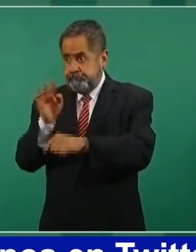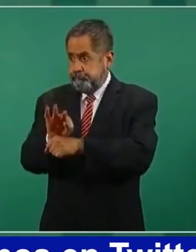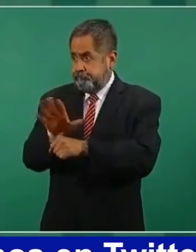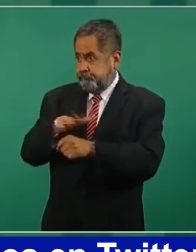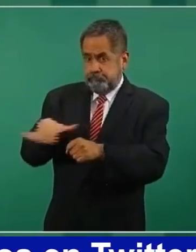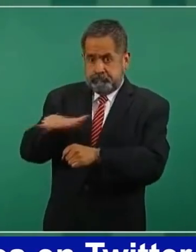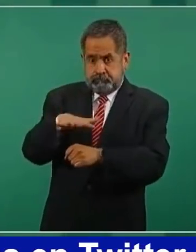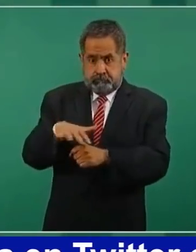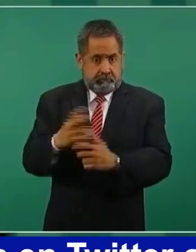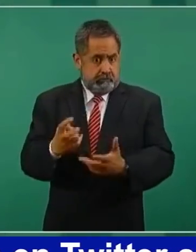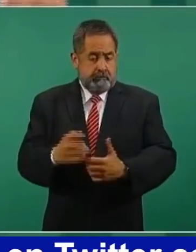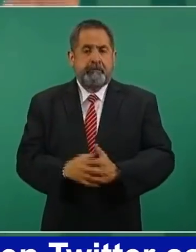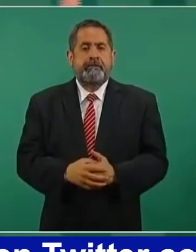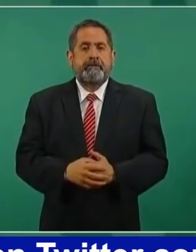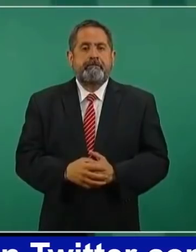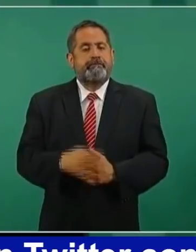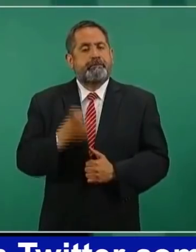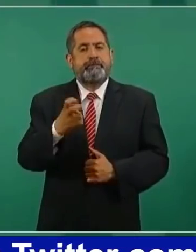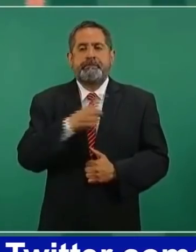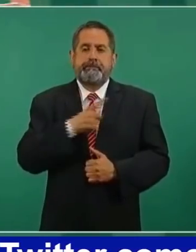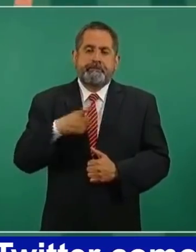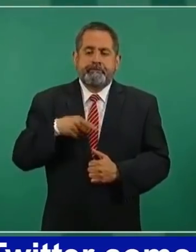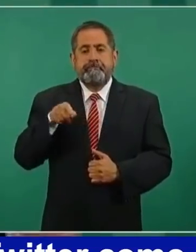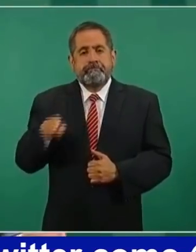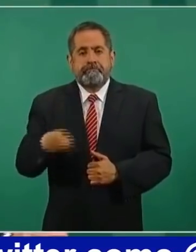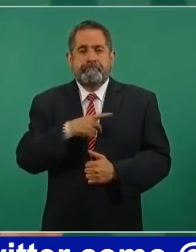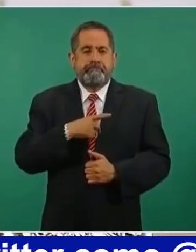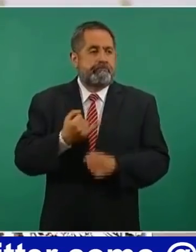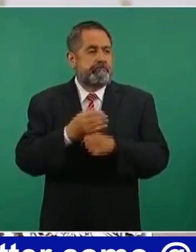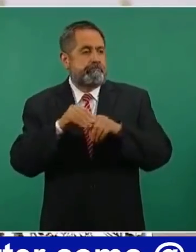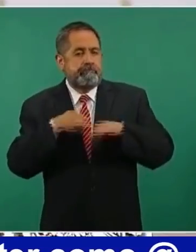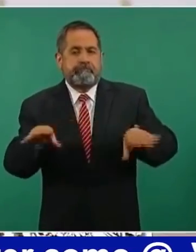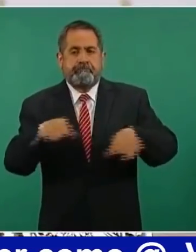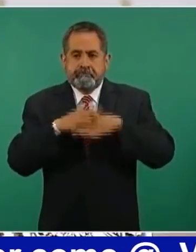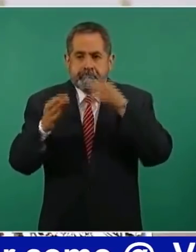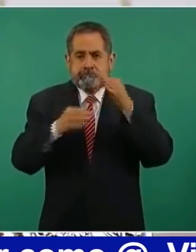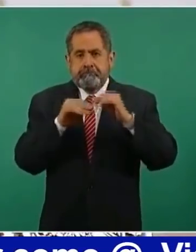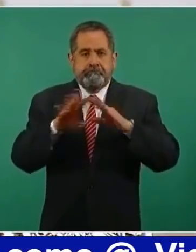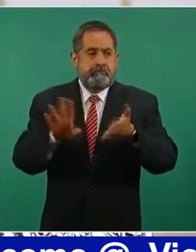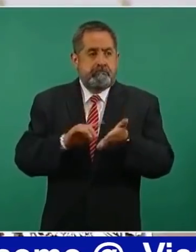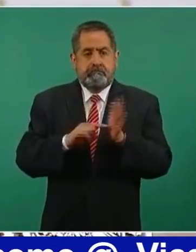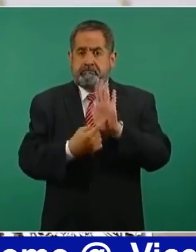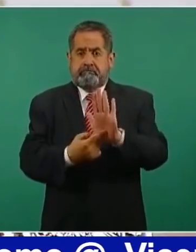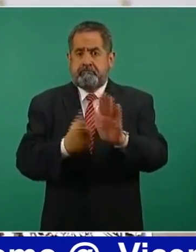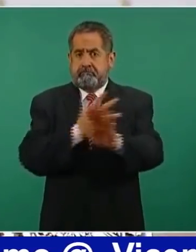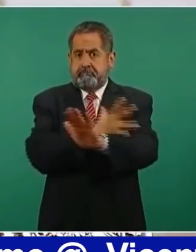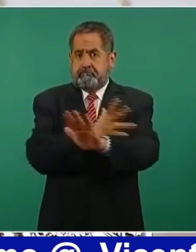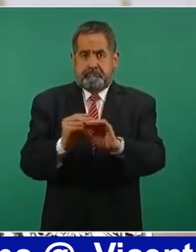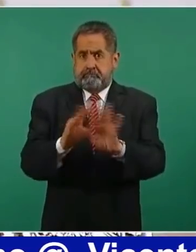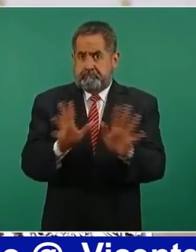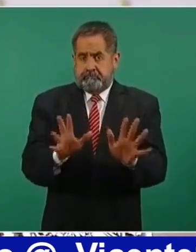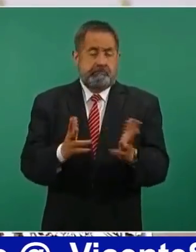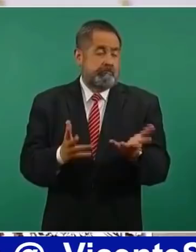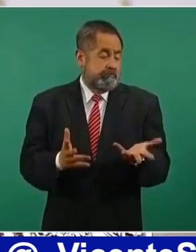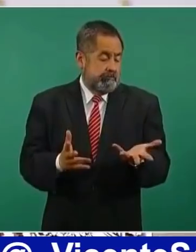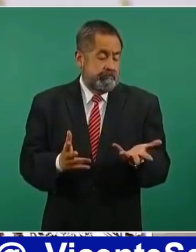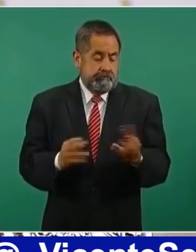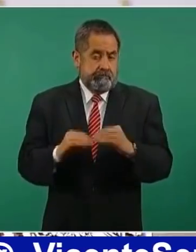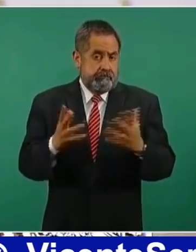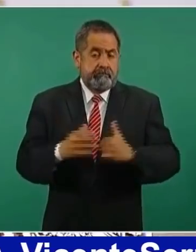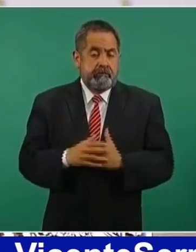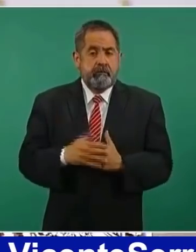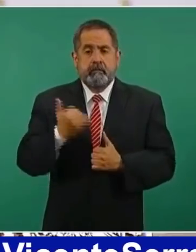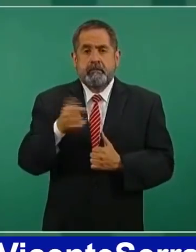establecido. Y tiene que informar, y desde luego no